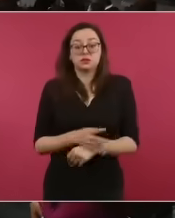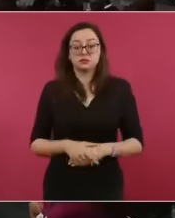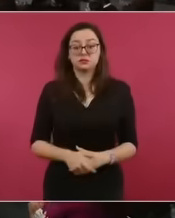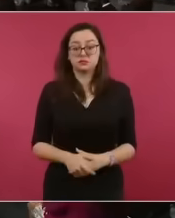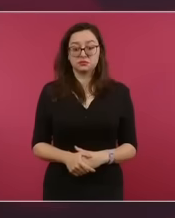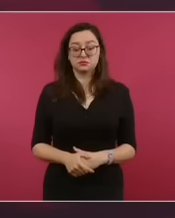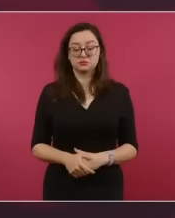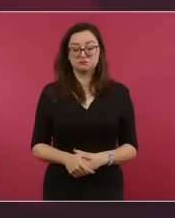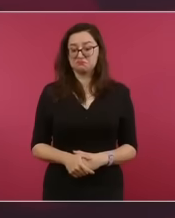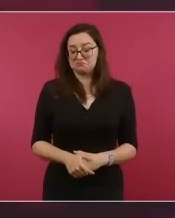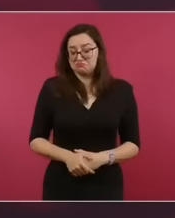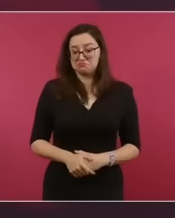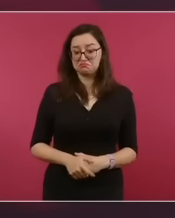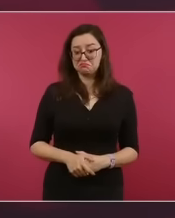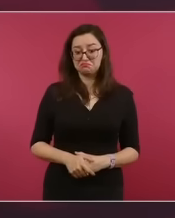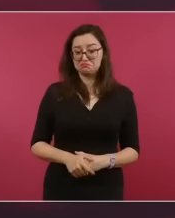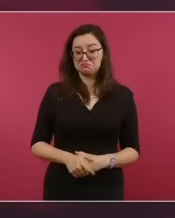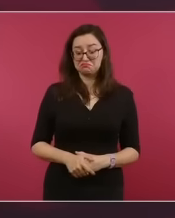es